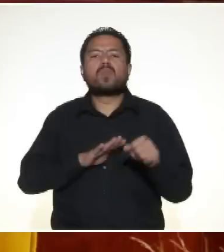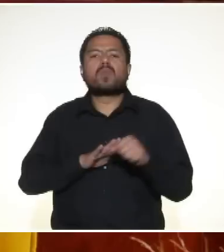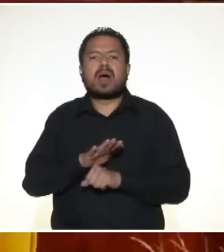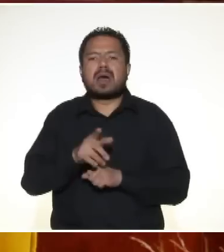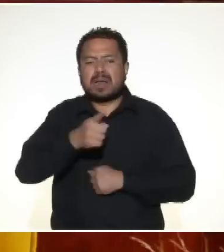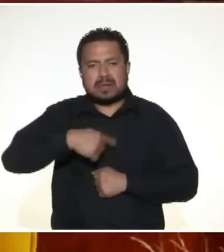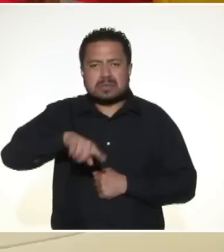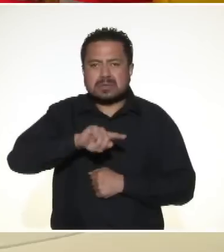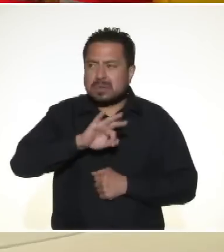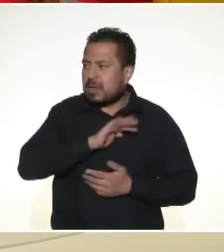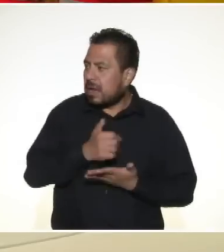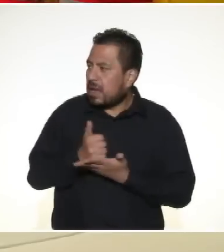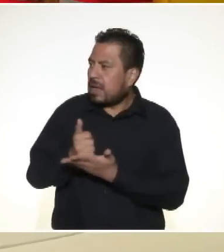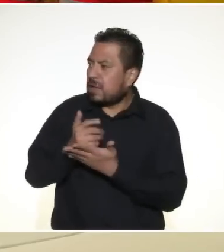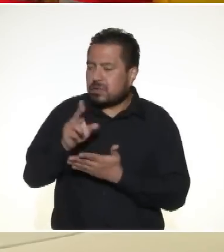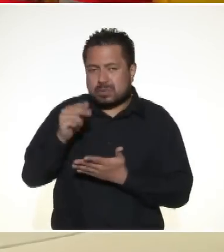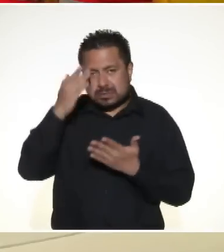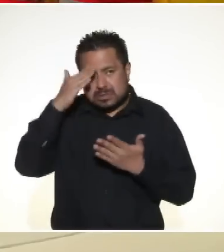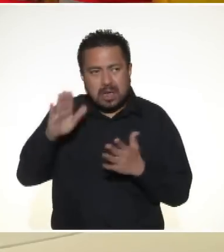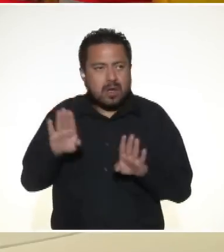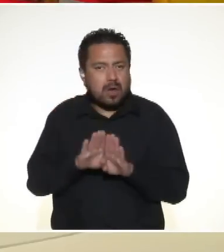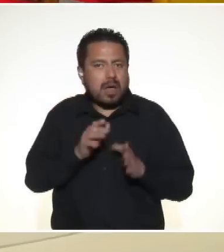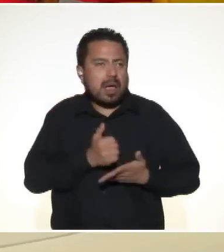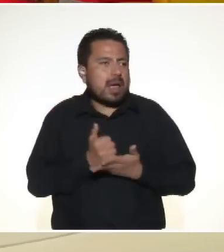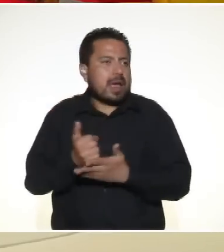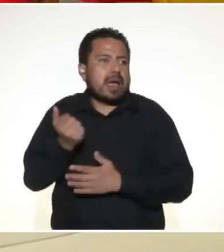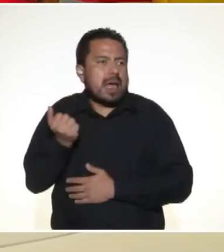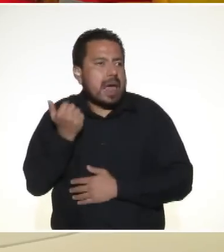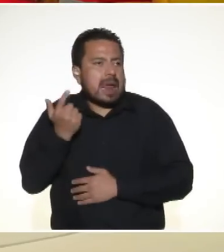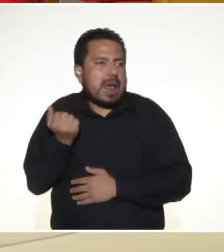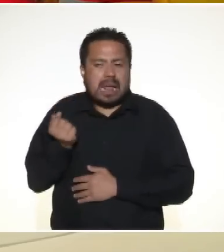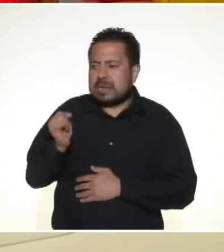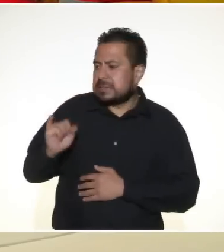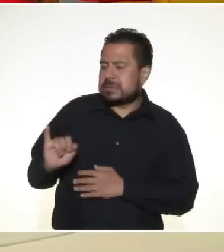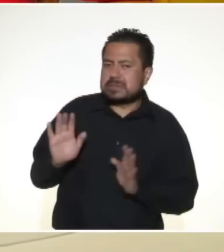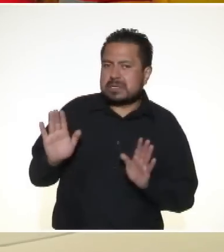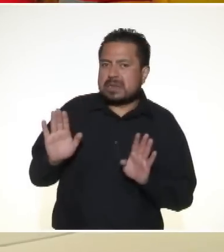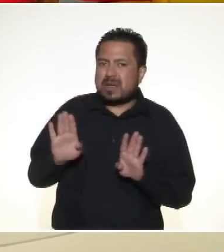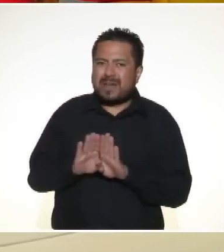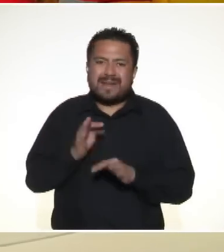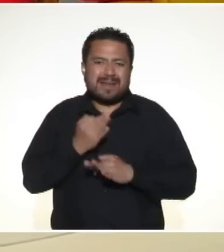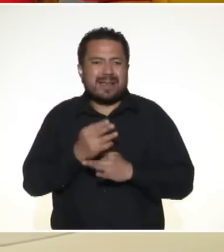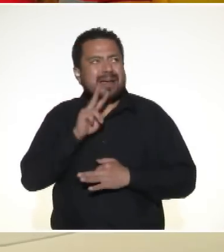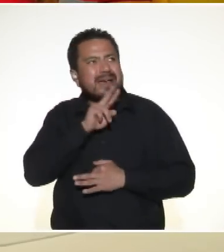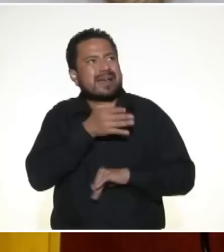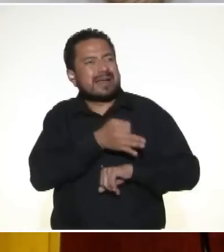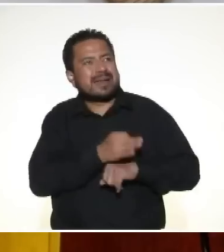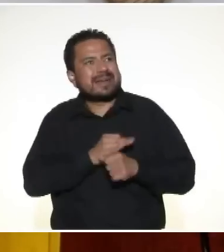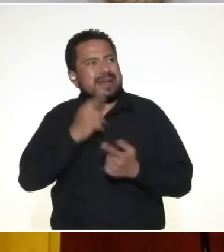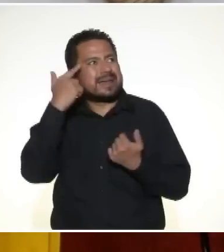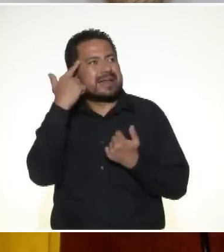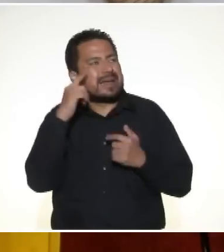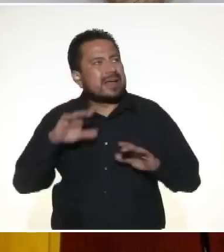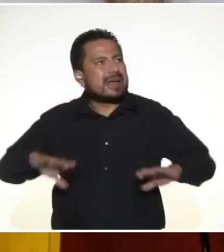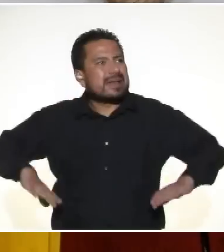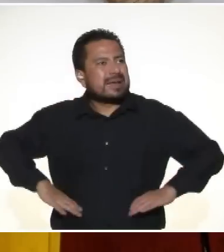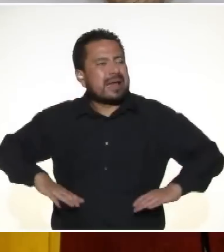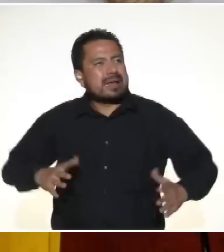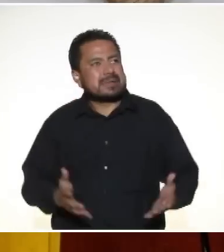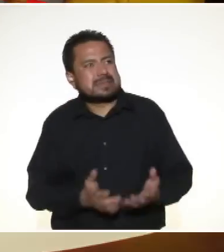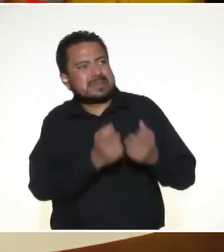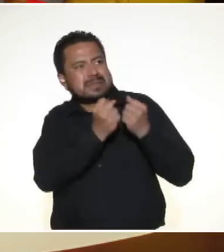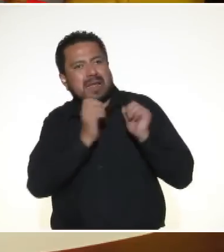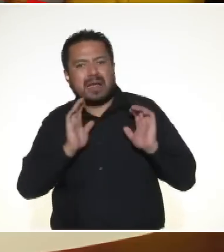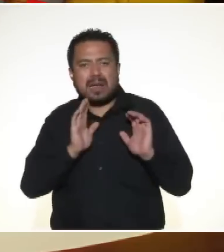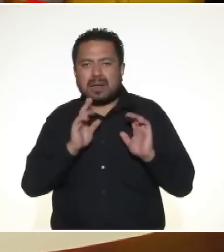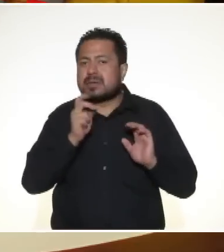Tratar de ayudarlos. Si no sabemos cómo ayudar, con algo así, con un flotador, como la veíamos en las caricaturas, Sí, que traen claro, una que- llanta salvavidas. Sí. Sí,